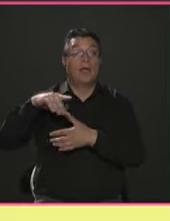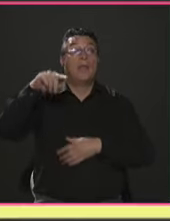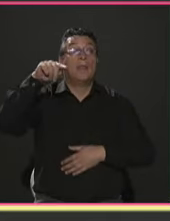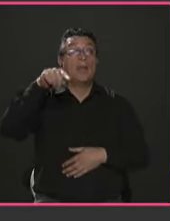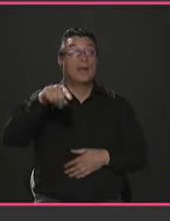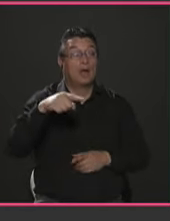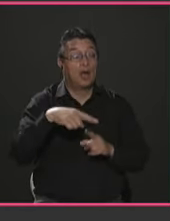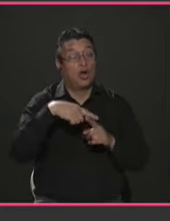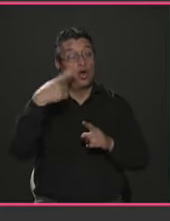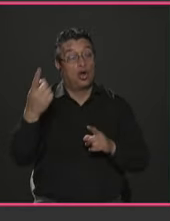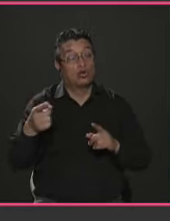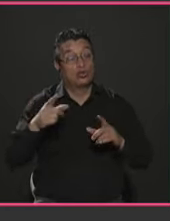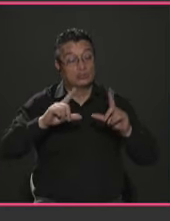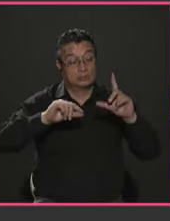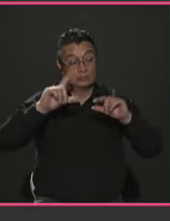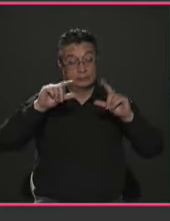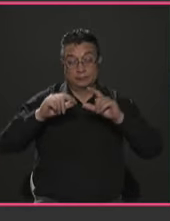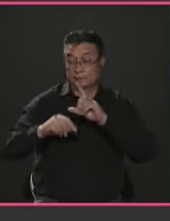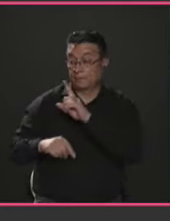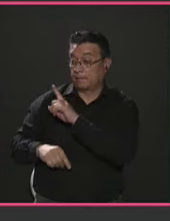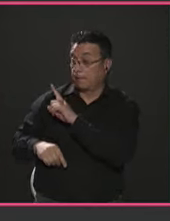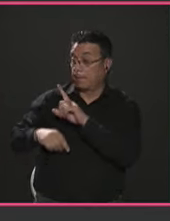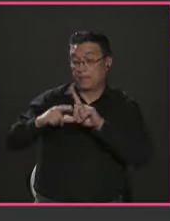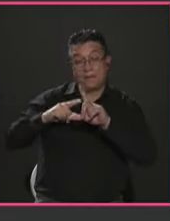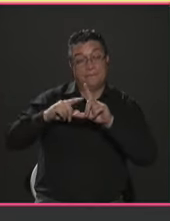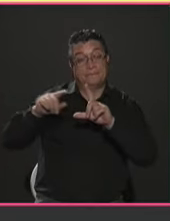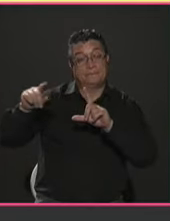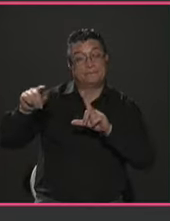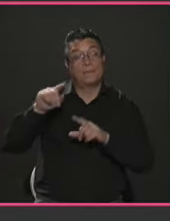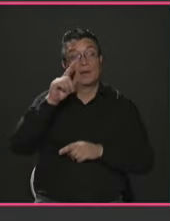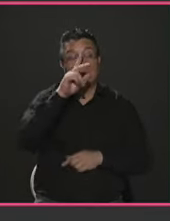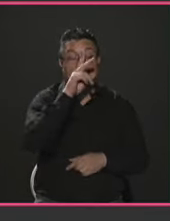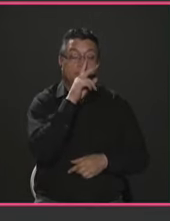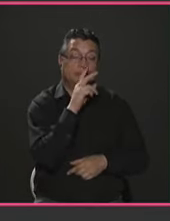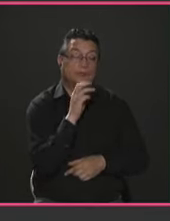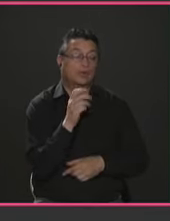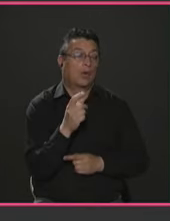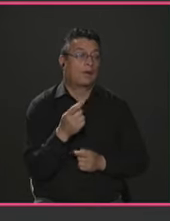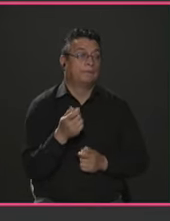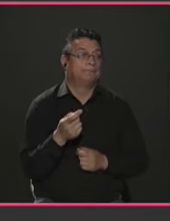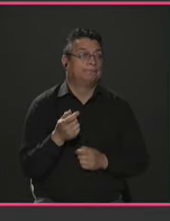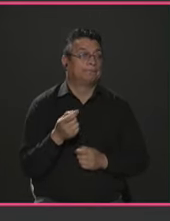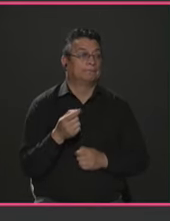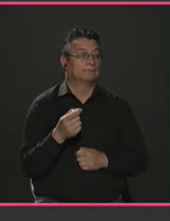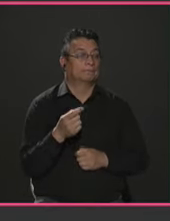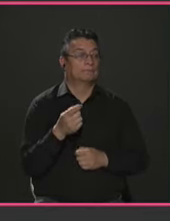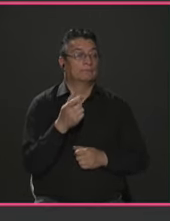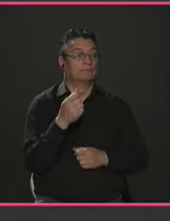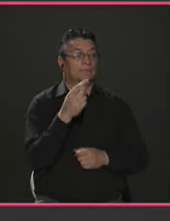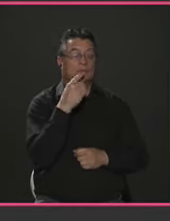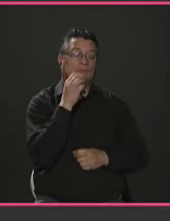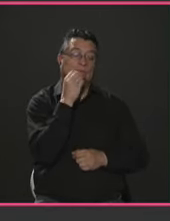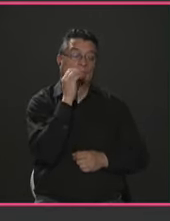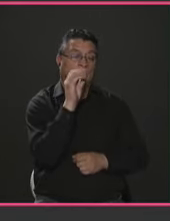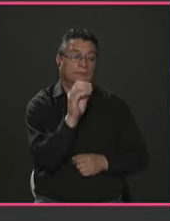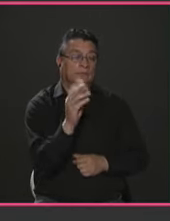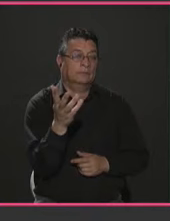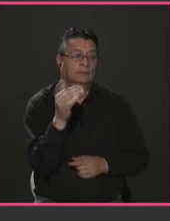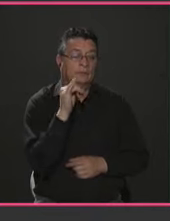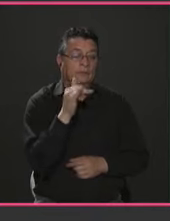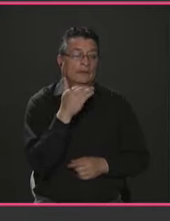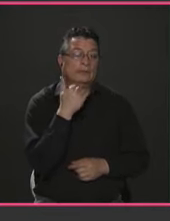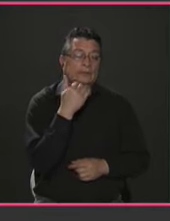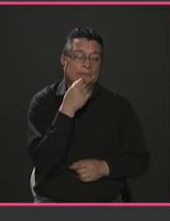gráfica que en realidad es Es casi como pasar un este es como un cliché pero no lo